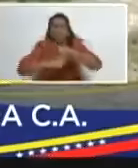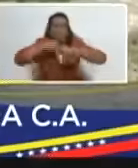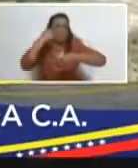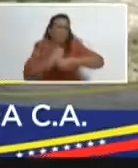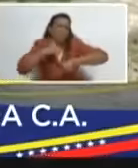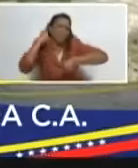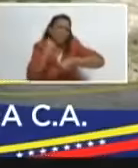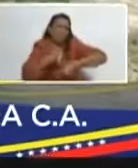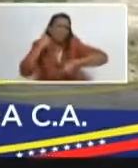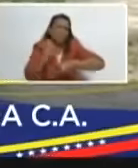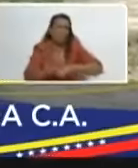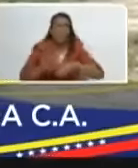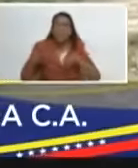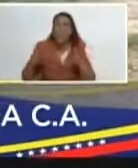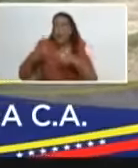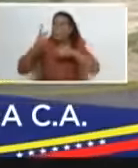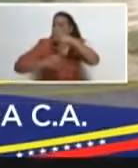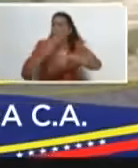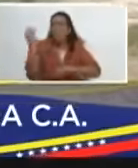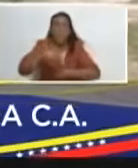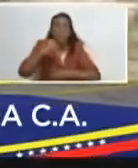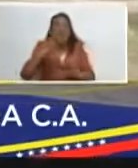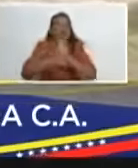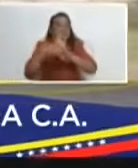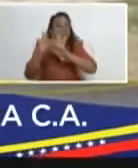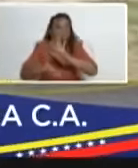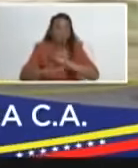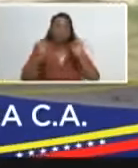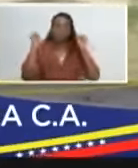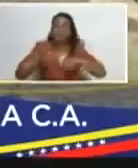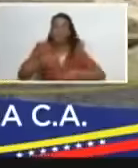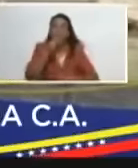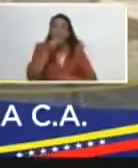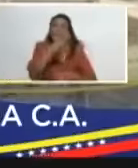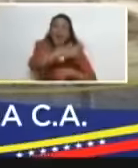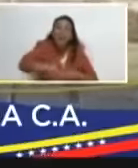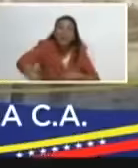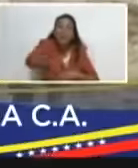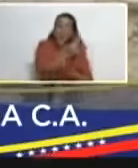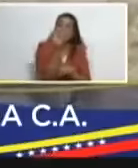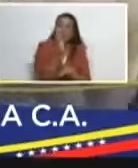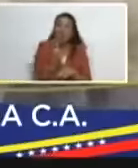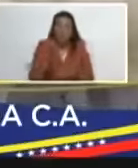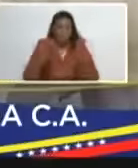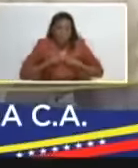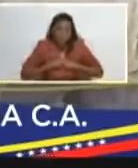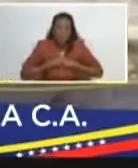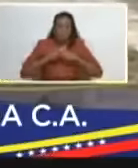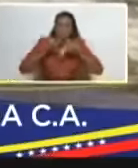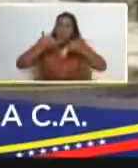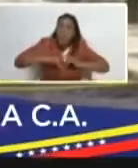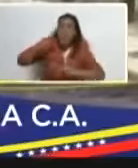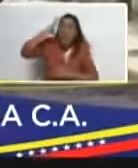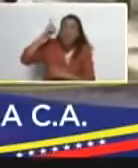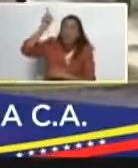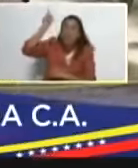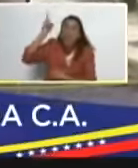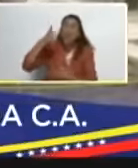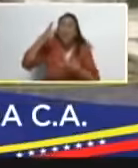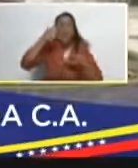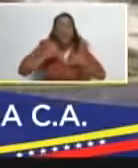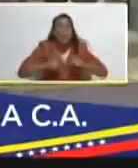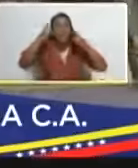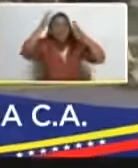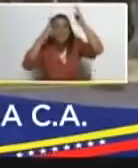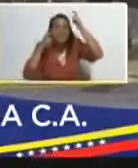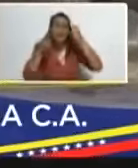acaba de enfocar, produciendo, garantizando la soberanía alimentaria, y es con nosotros, con los hijos de Dios, con los hijos de Chávez, con